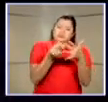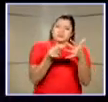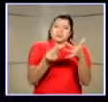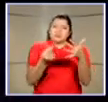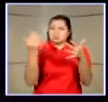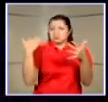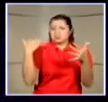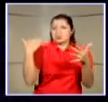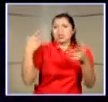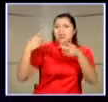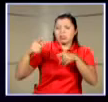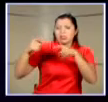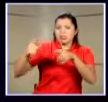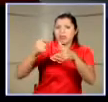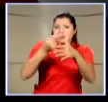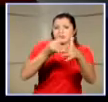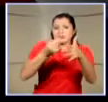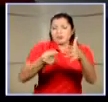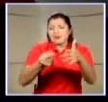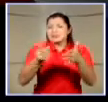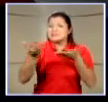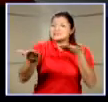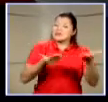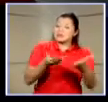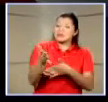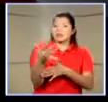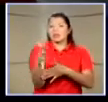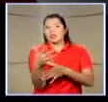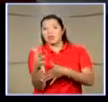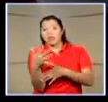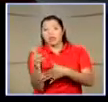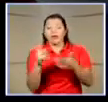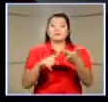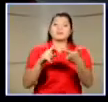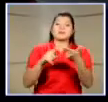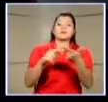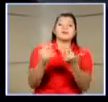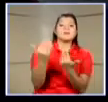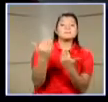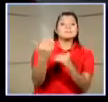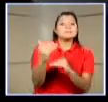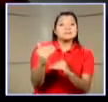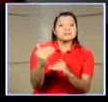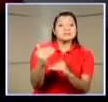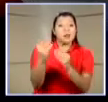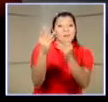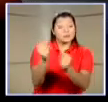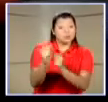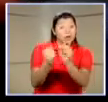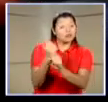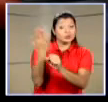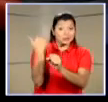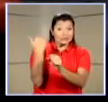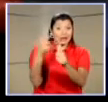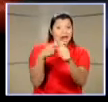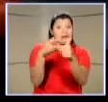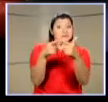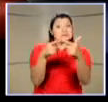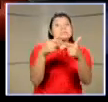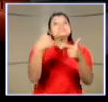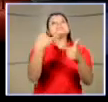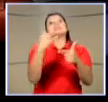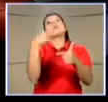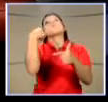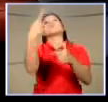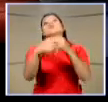deterioro de la calidad de los servicios, venían sufriendo restricciones presupuestarias de años anteriores.